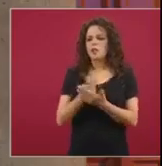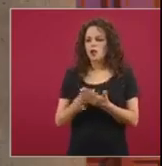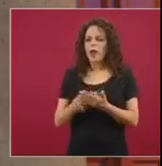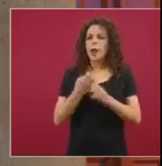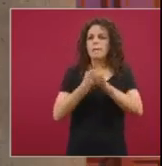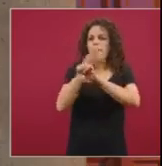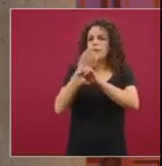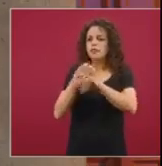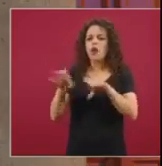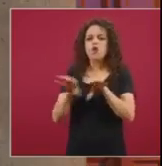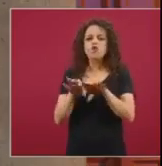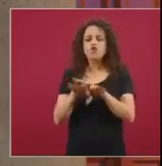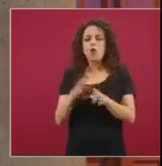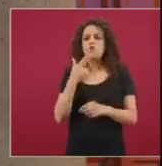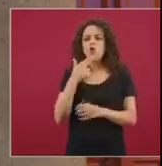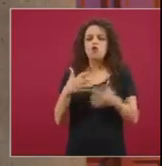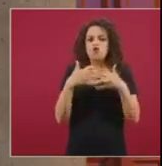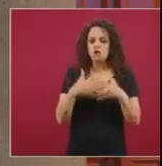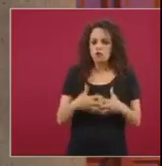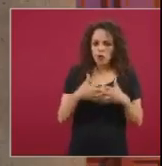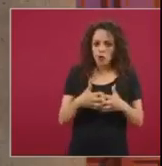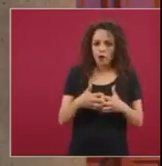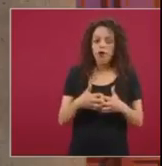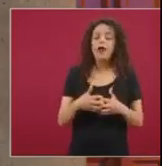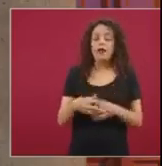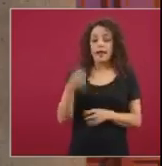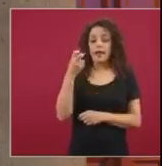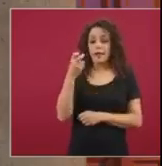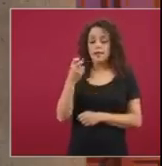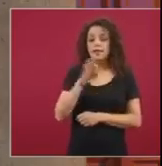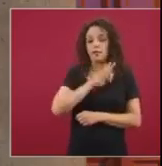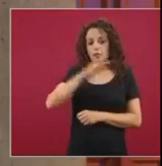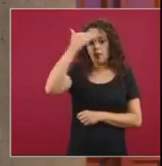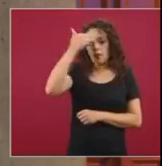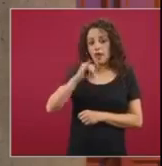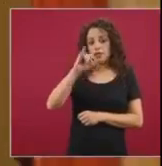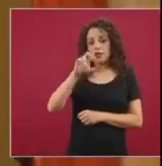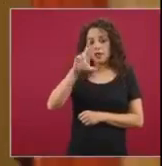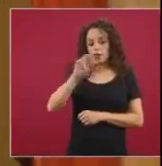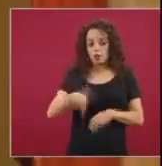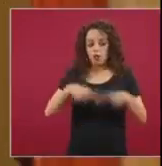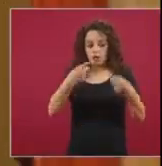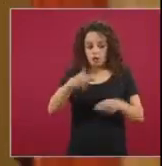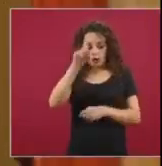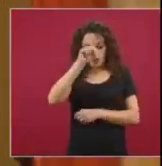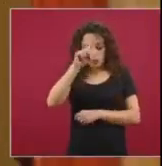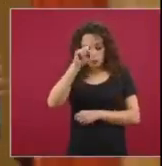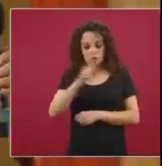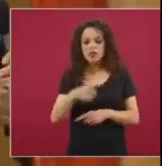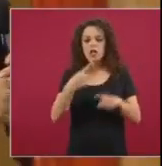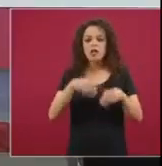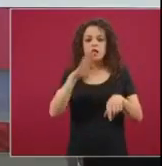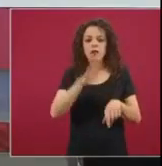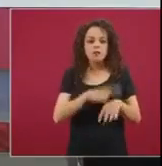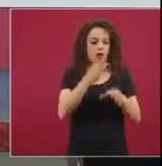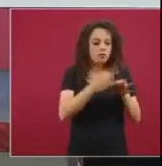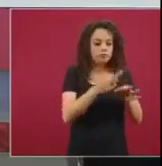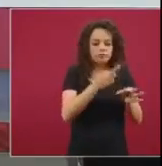estados y nos permiten valorar si hacemos asesorías, no hacemos asesorías, a quién hay que darle seguimiento más puntual, etcétera. Siguiente, por